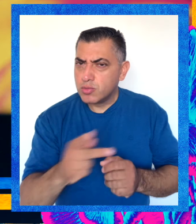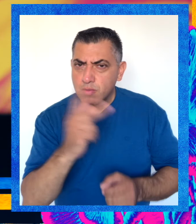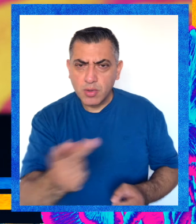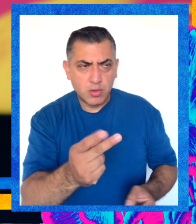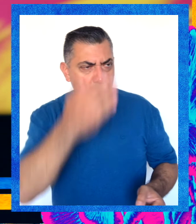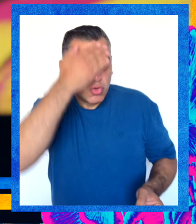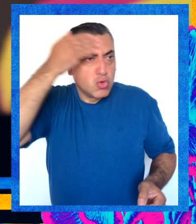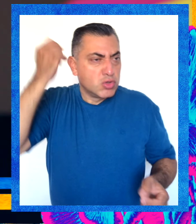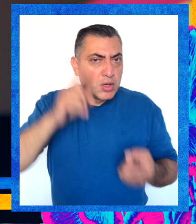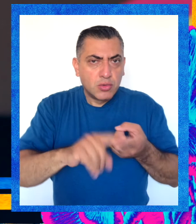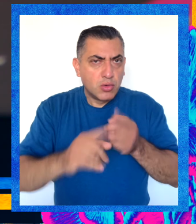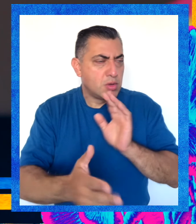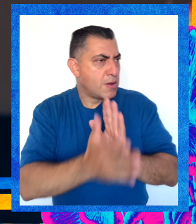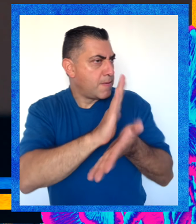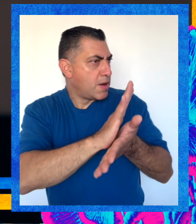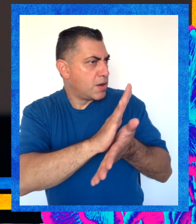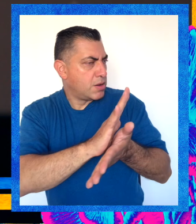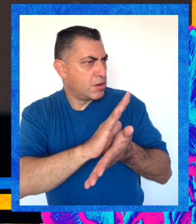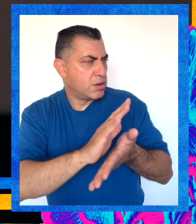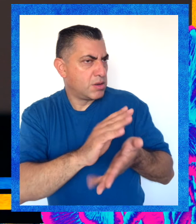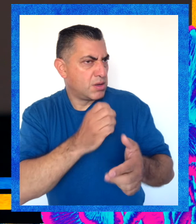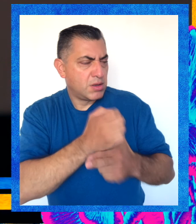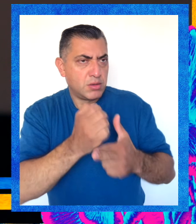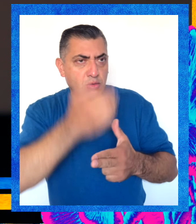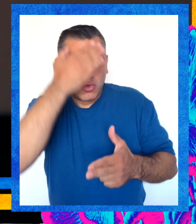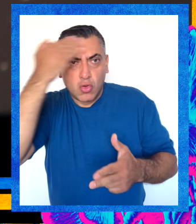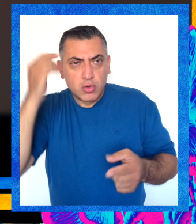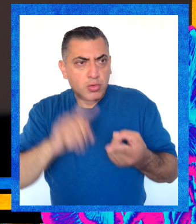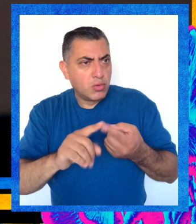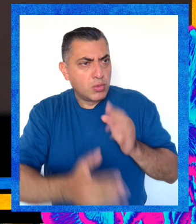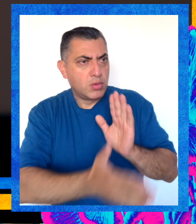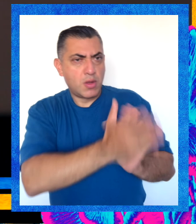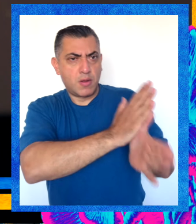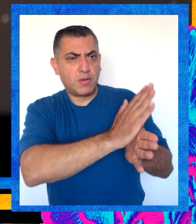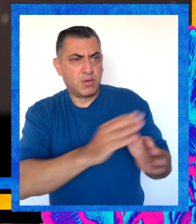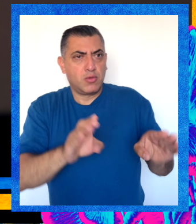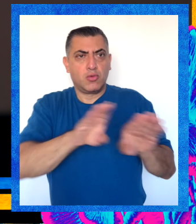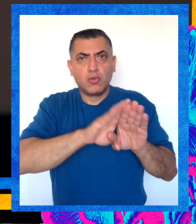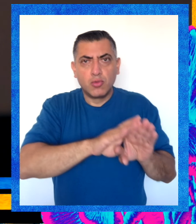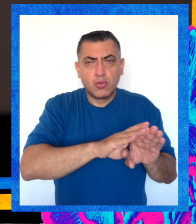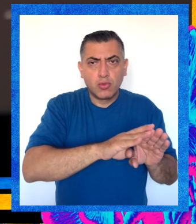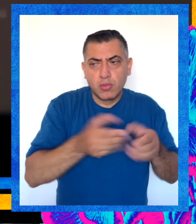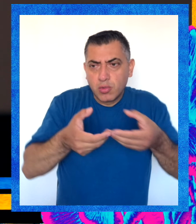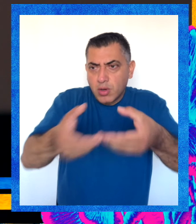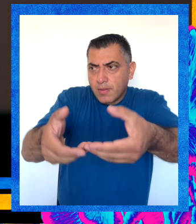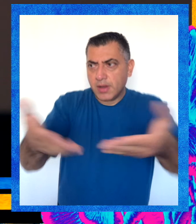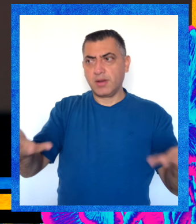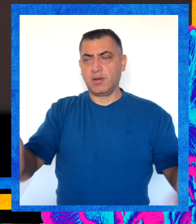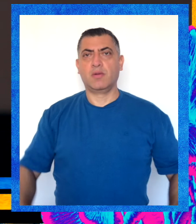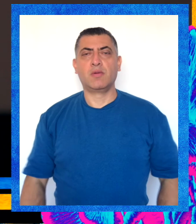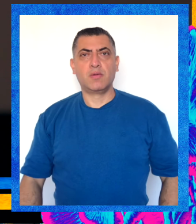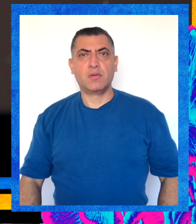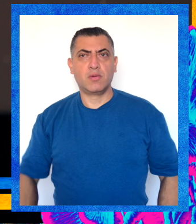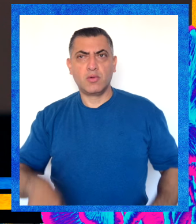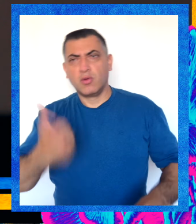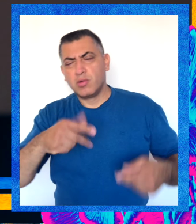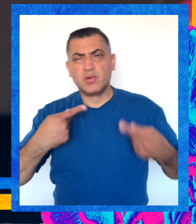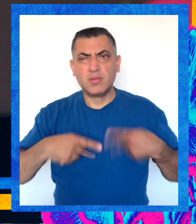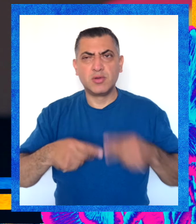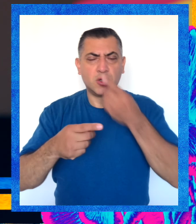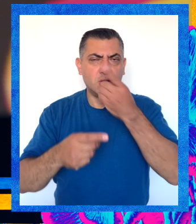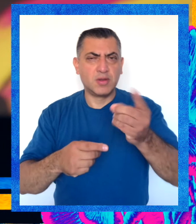él dice no sabemos a dónde vas entonces si no sabemos a dónde vas cómo podremos saber el camino algunos estudiosos de la